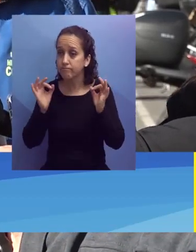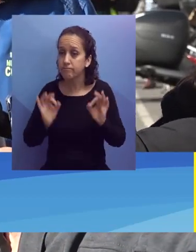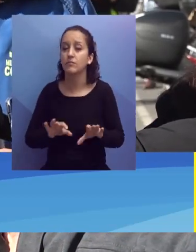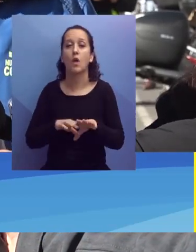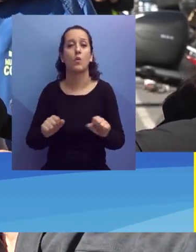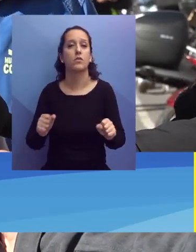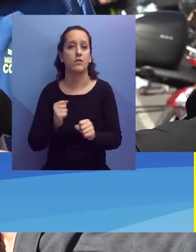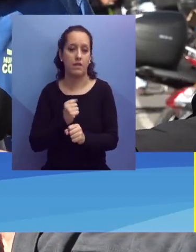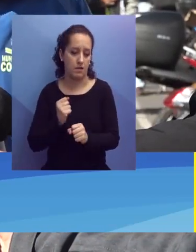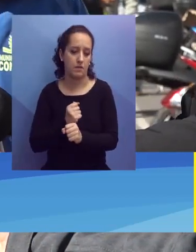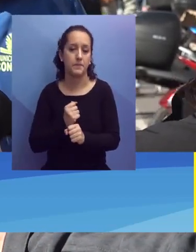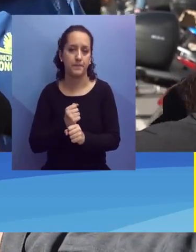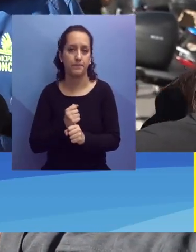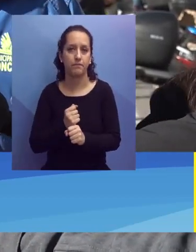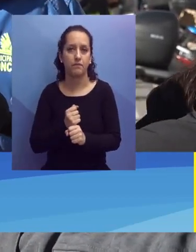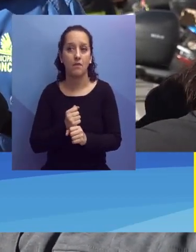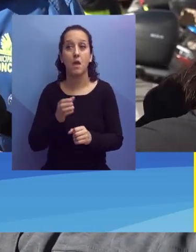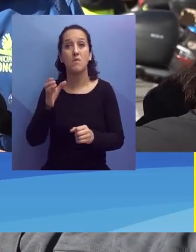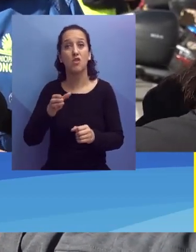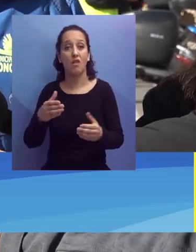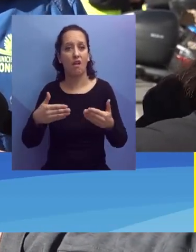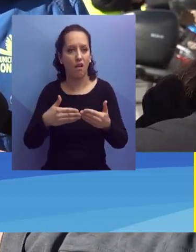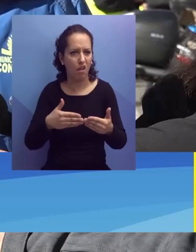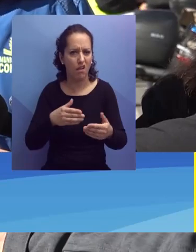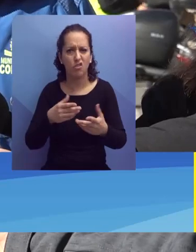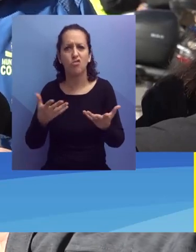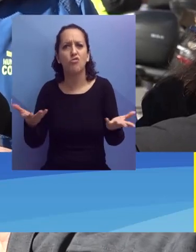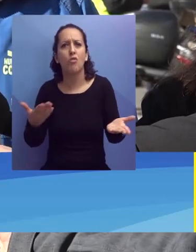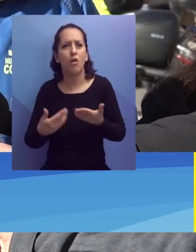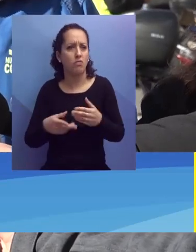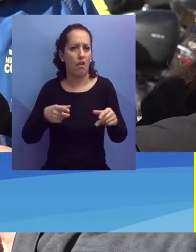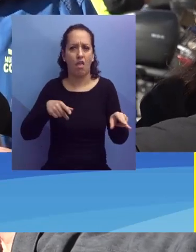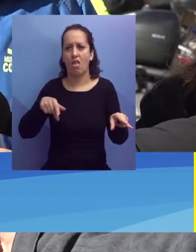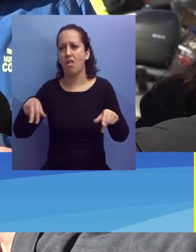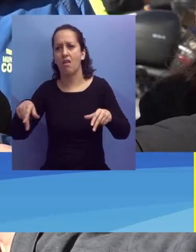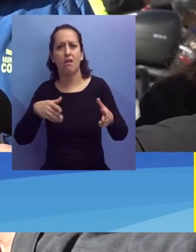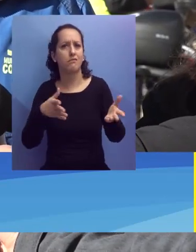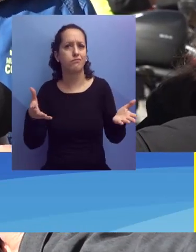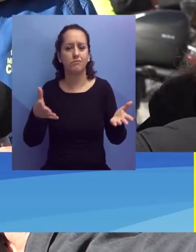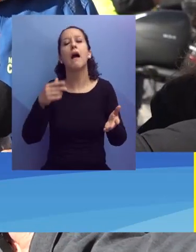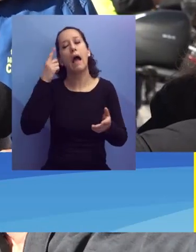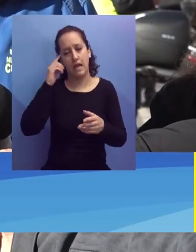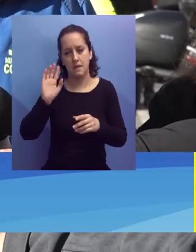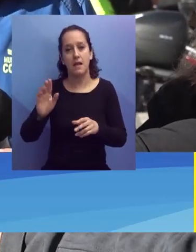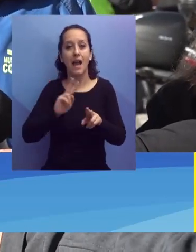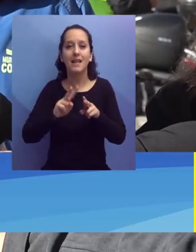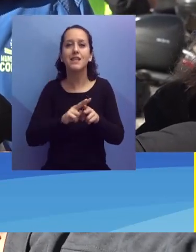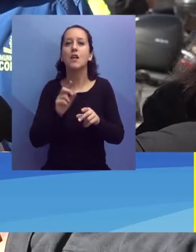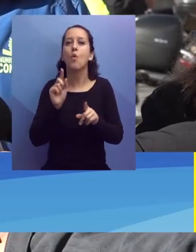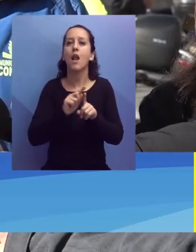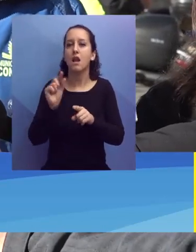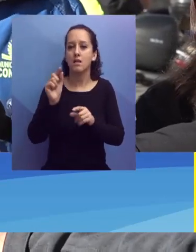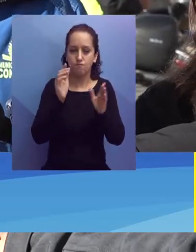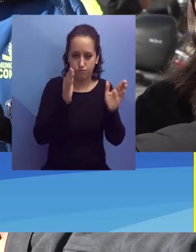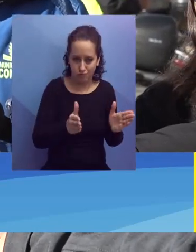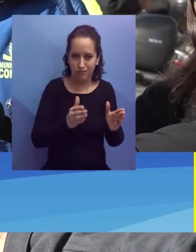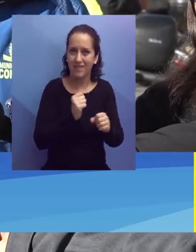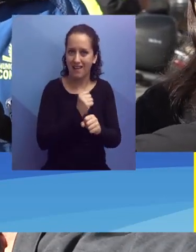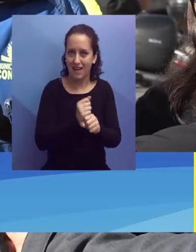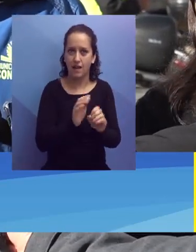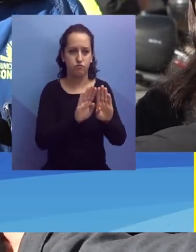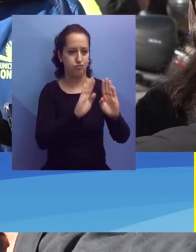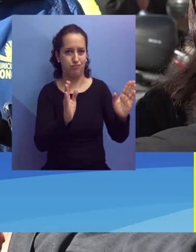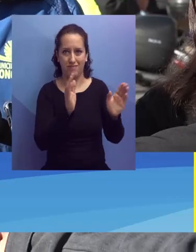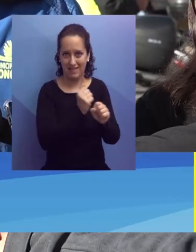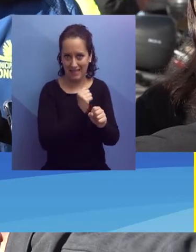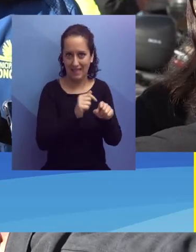en estos trabajos, y efectivamente la idea es no dejar a los peatones sin circular. Por lo tanto, por eso mismo se está ejecutando en etapas, y la